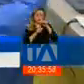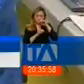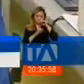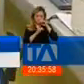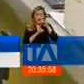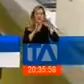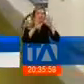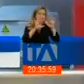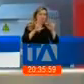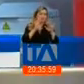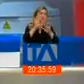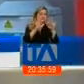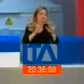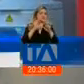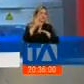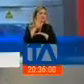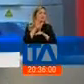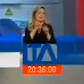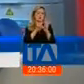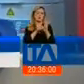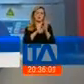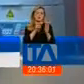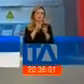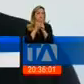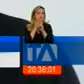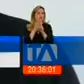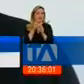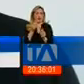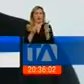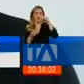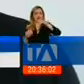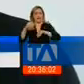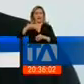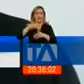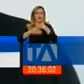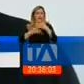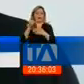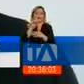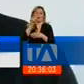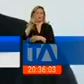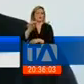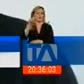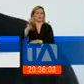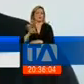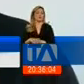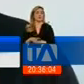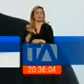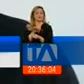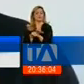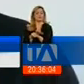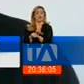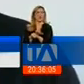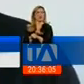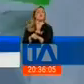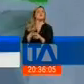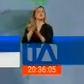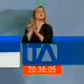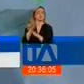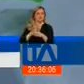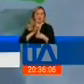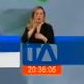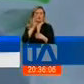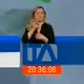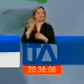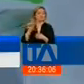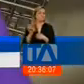se necesitaría de un laboratorio para procesar los análisis. Sin embargo, según el médico epidemiólogo de la UTE, Daniel Simancas, aún